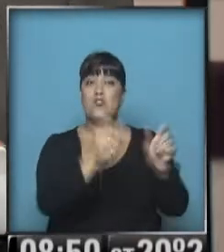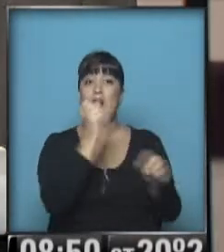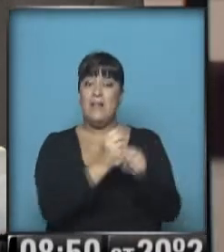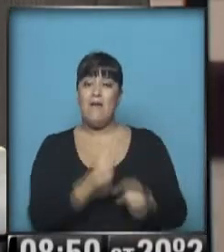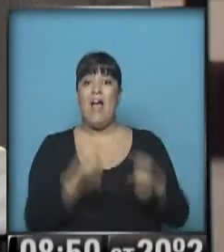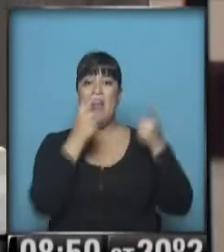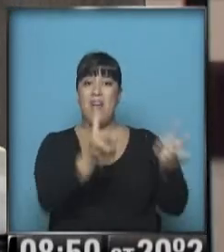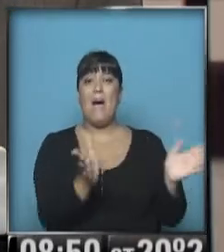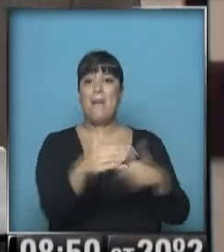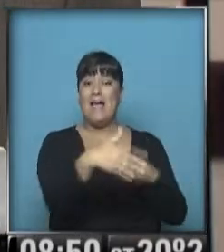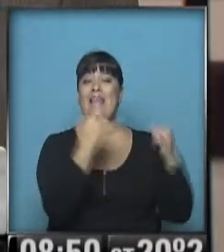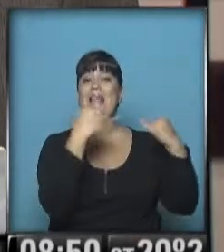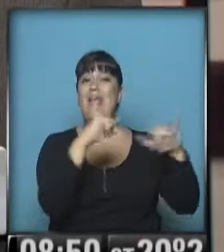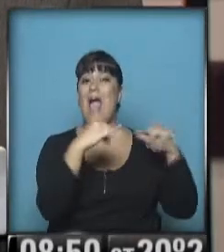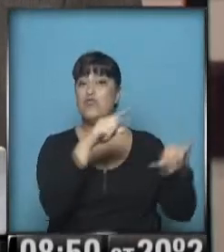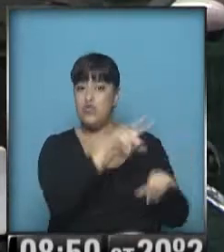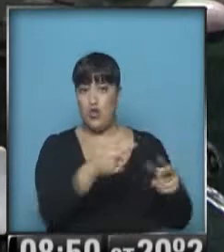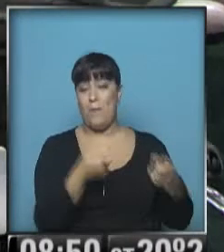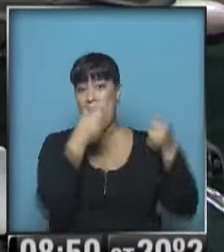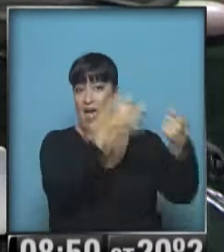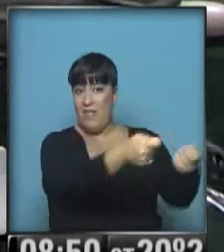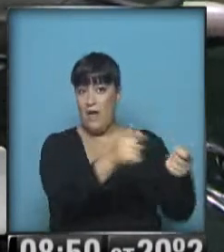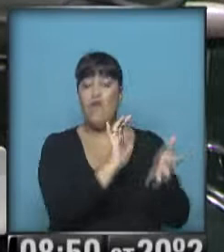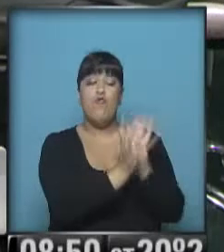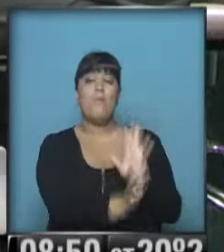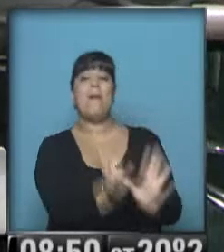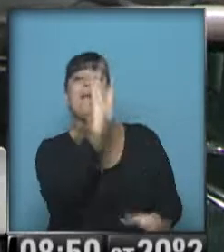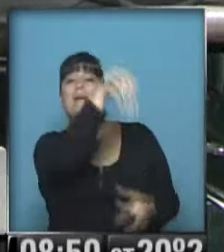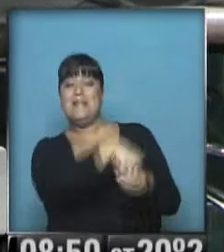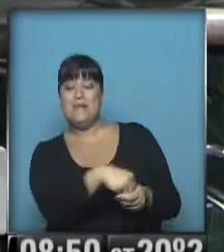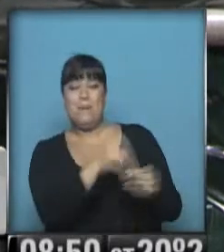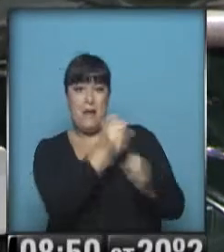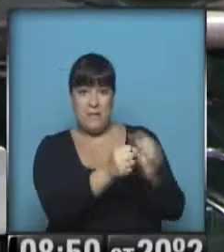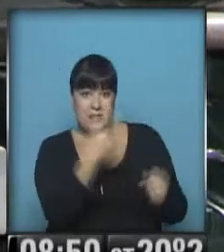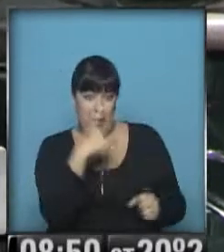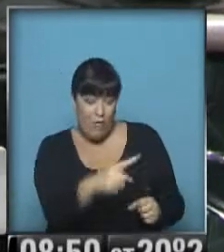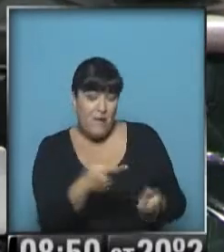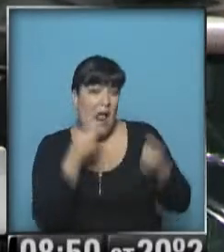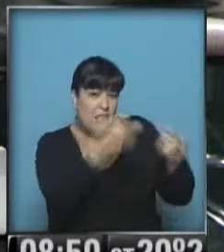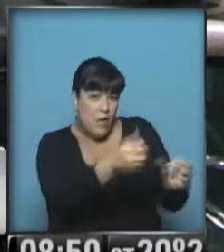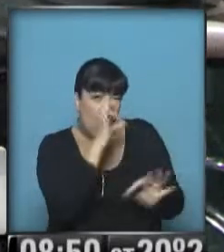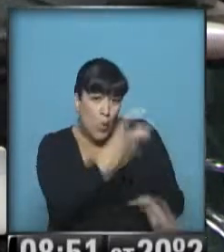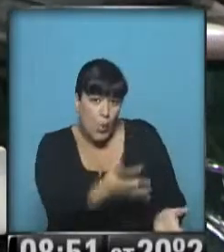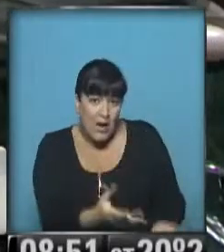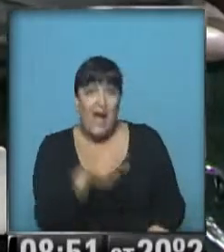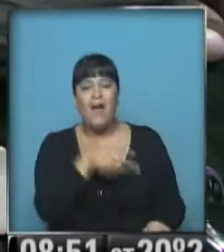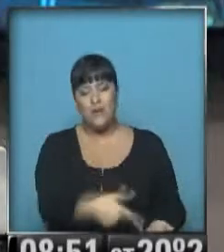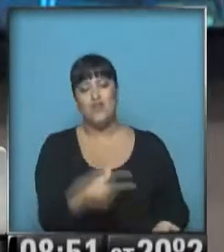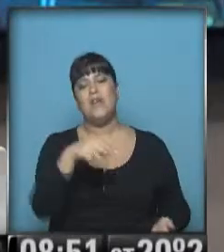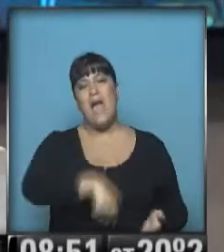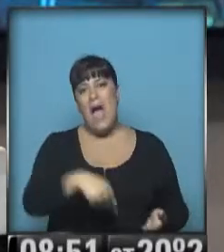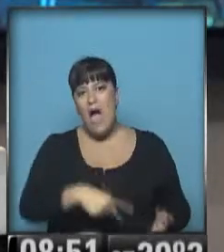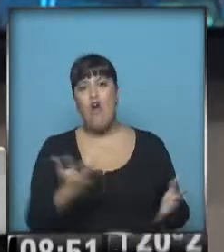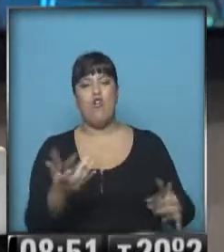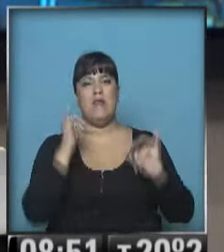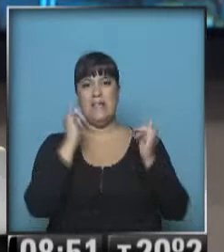paquete accionario- para que tengan los mismos para que sean parte de la empresa exactamente pero nunca se lucieron pero nunca se los dieron y es ahora donde se